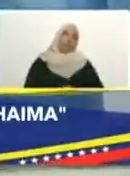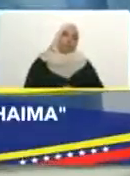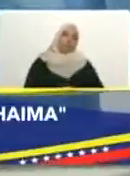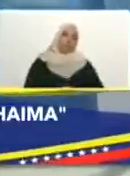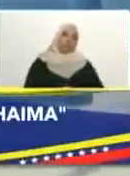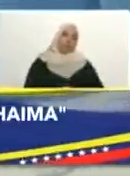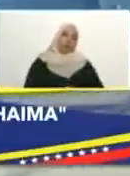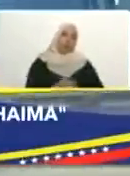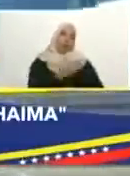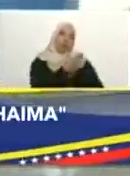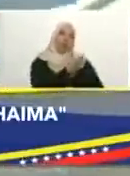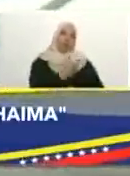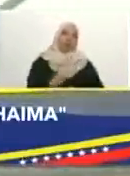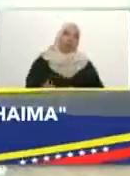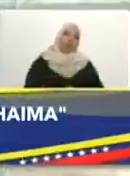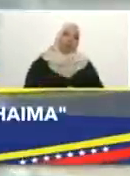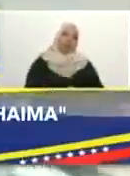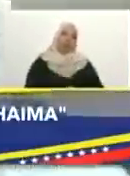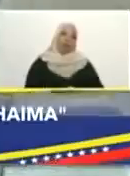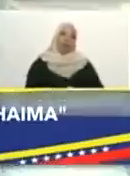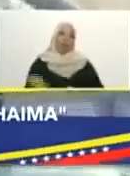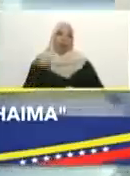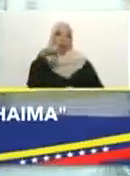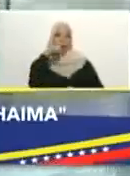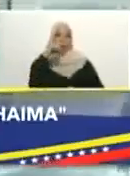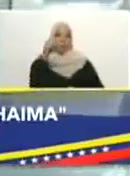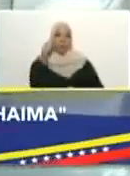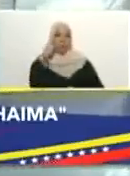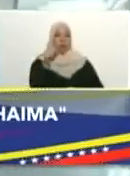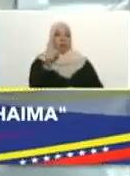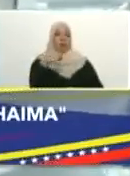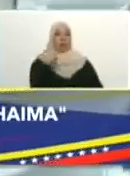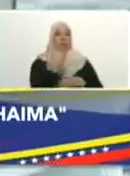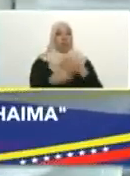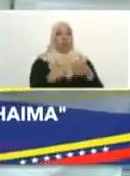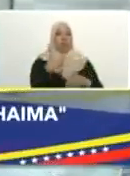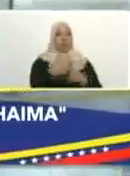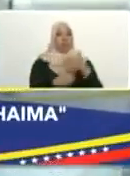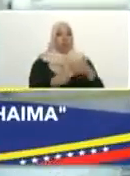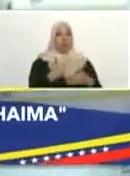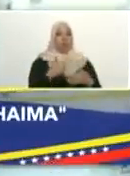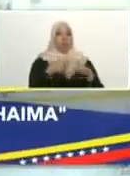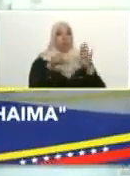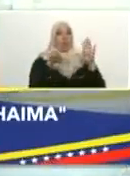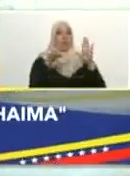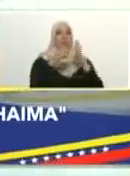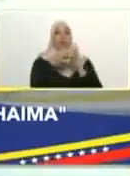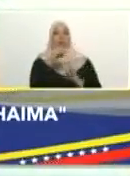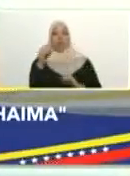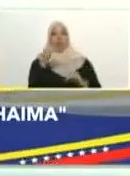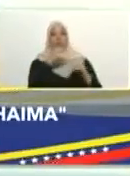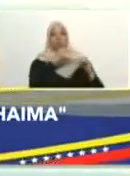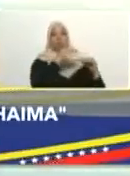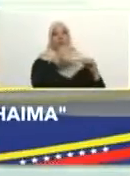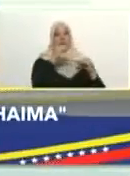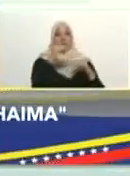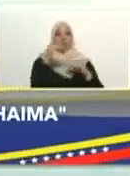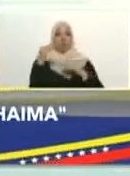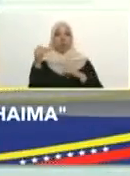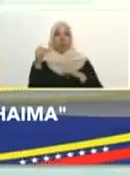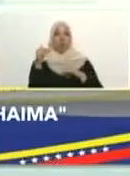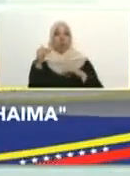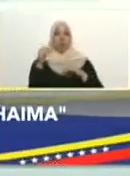Presidente, la producción diaria de este pozo son 600.000 barriles. 600 barriles. 600 barriles